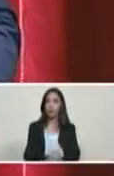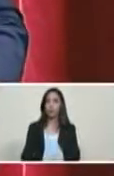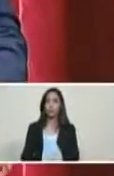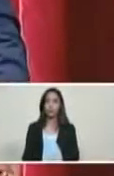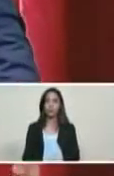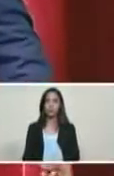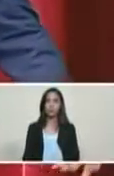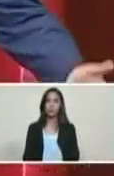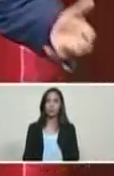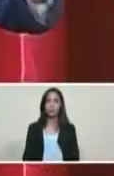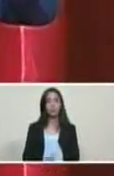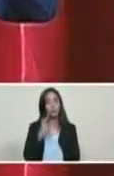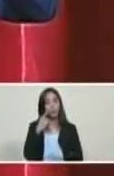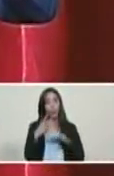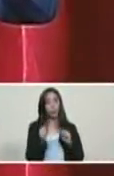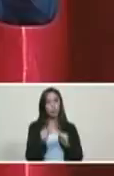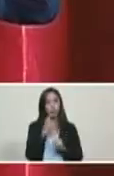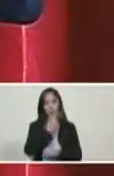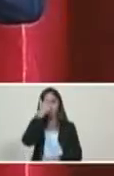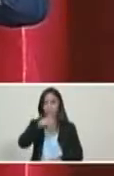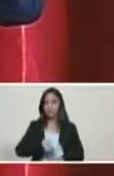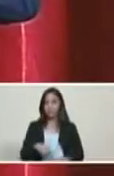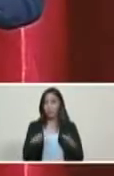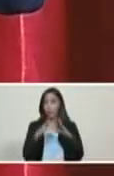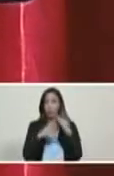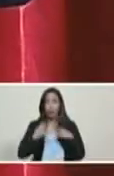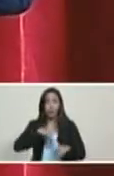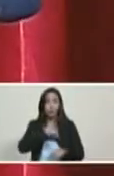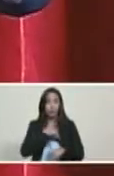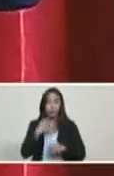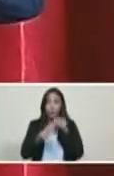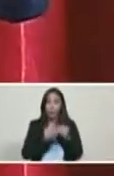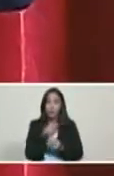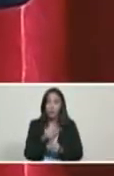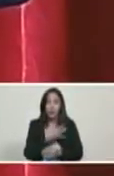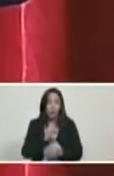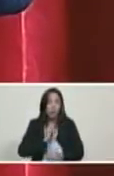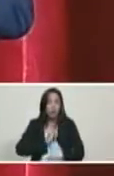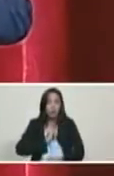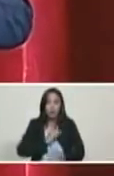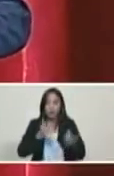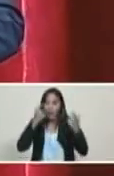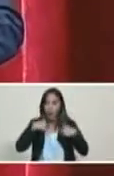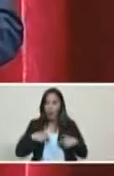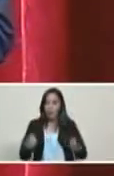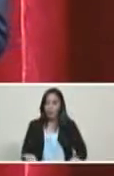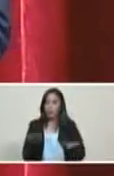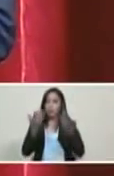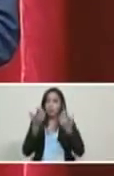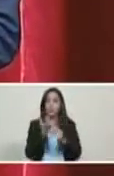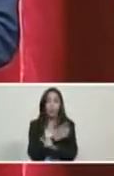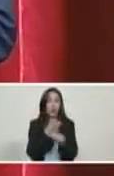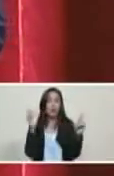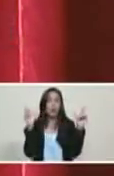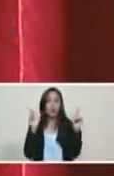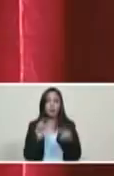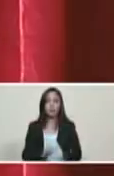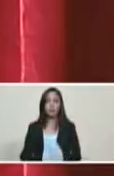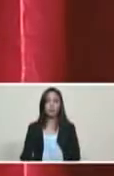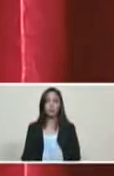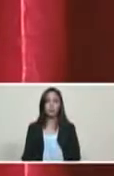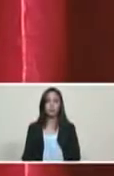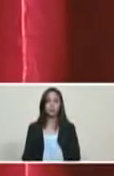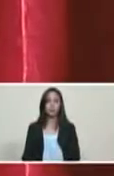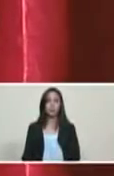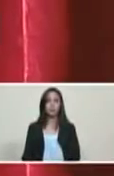tenemos que aprender a hacer con nuestras propias manos todo lo que necesita nuestra sociedad y nuestro país para ser feliz y libre.